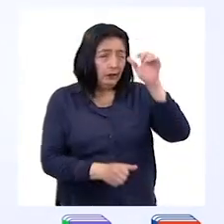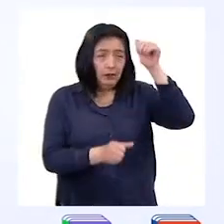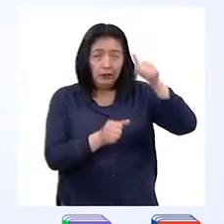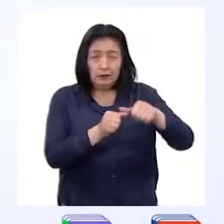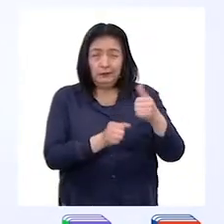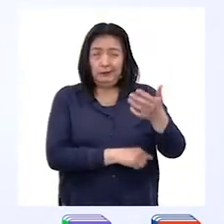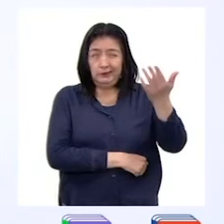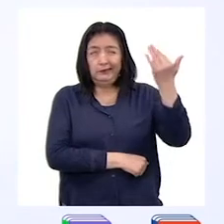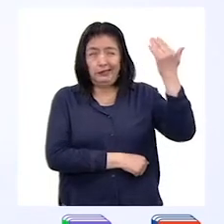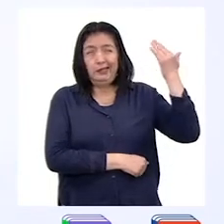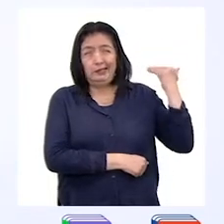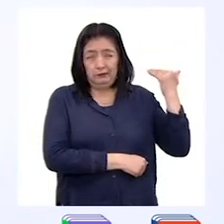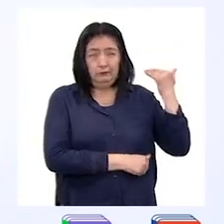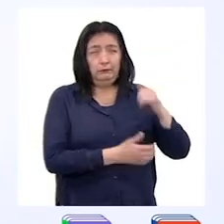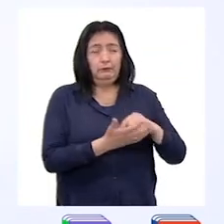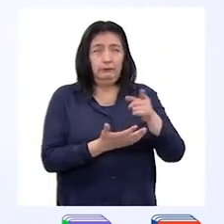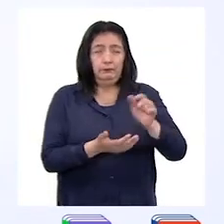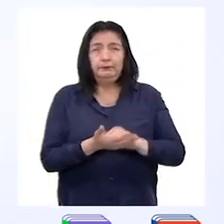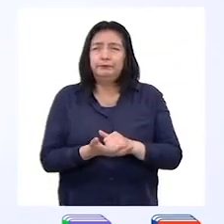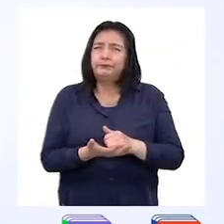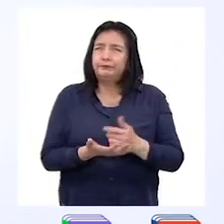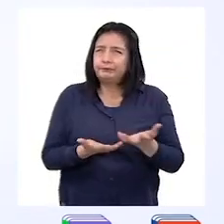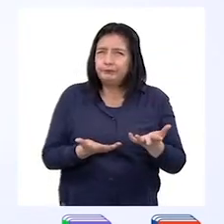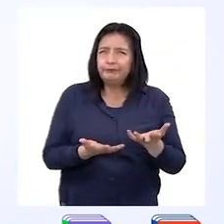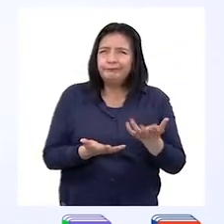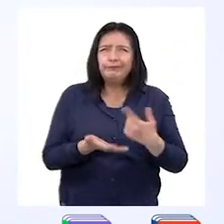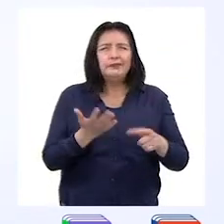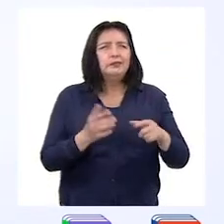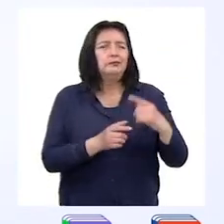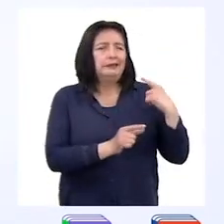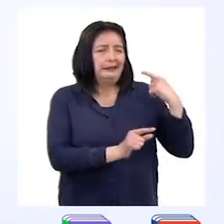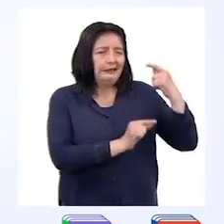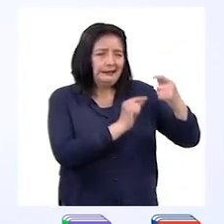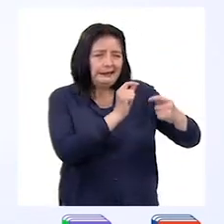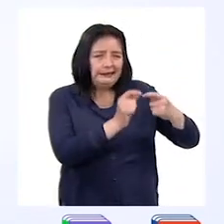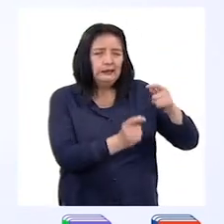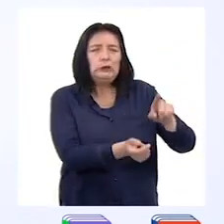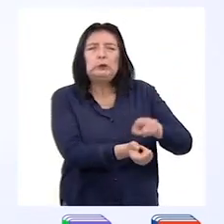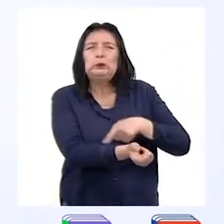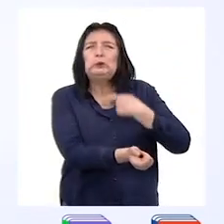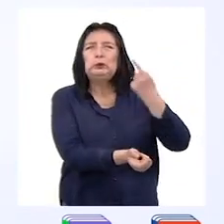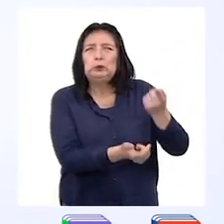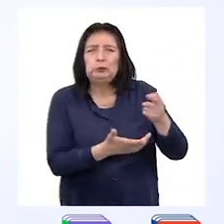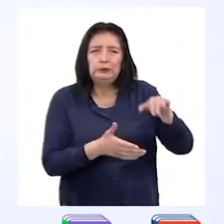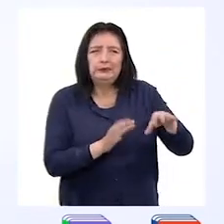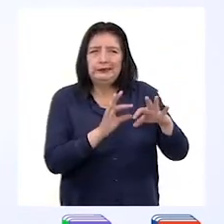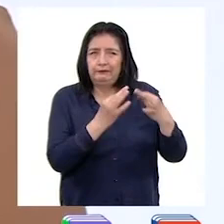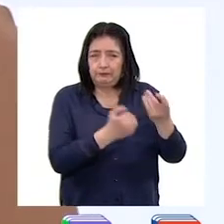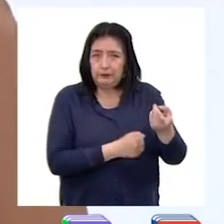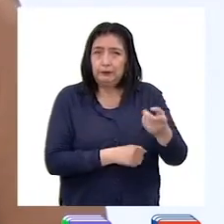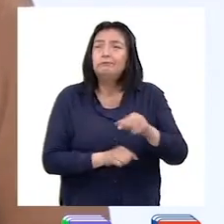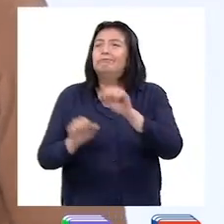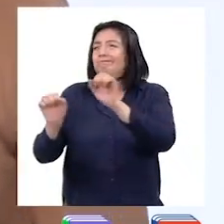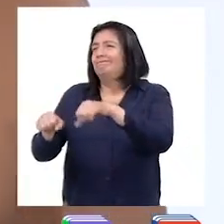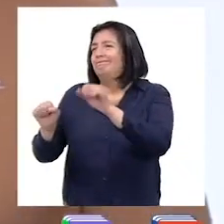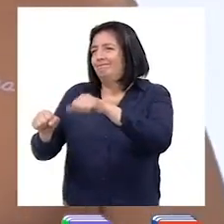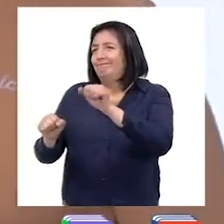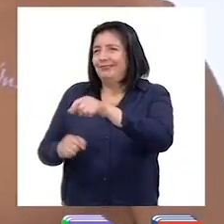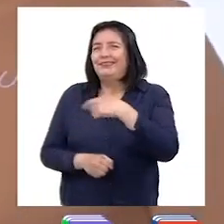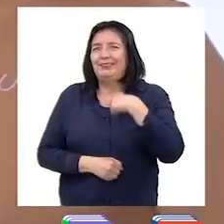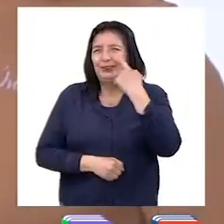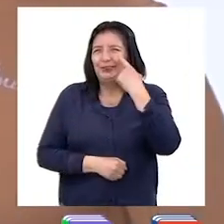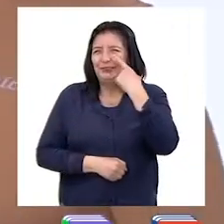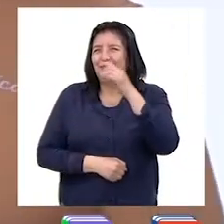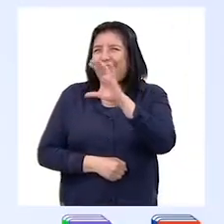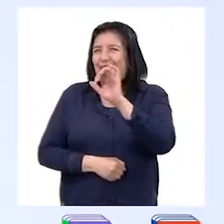¿Recuerdas que anteriormente hubo una actividad sobre las tradiciones y costumbres en nuestras familias? Sí, en la que